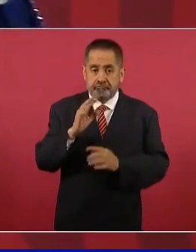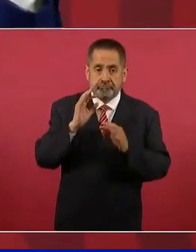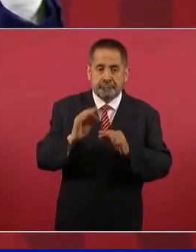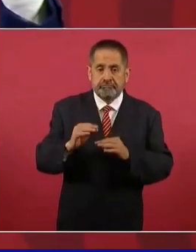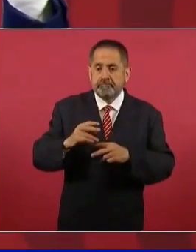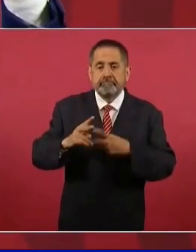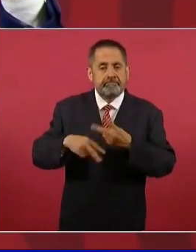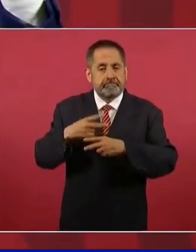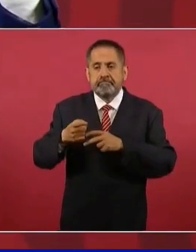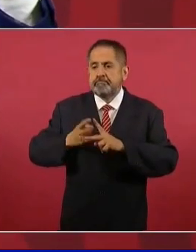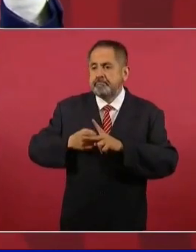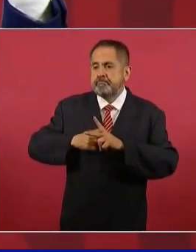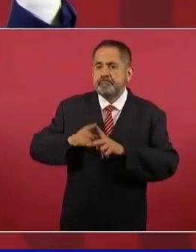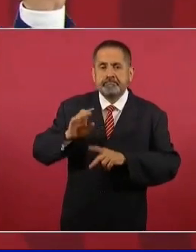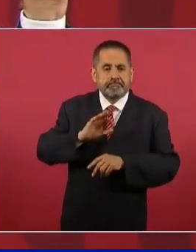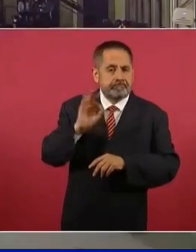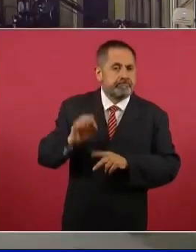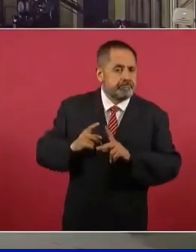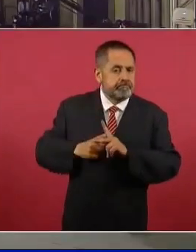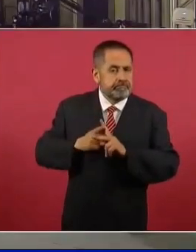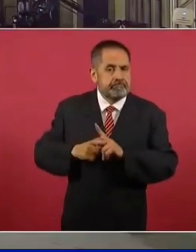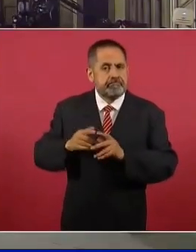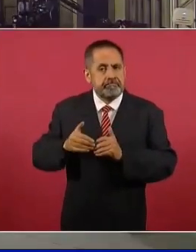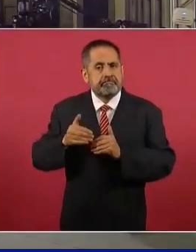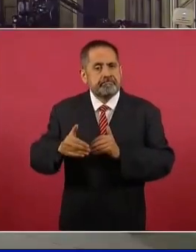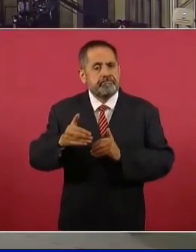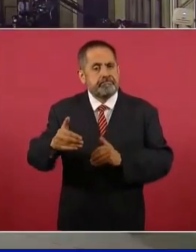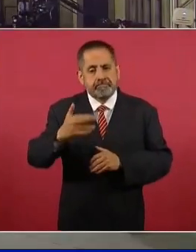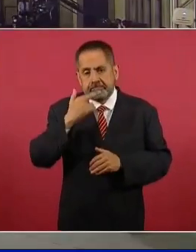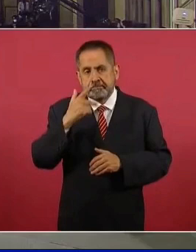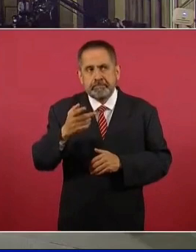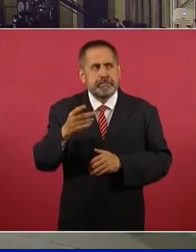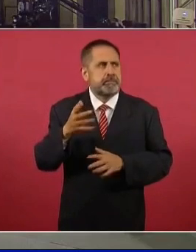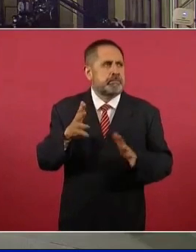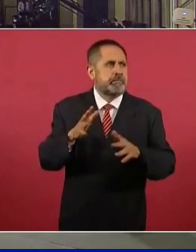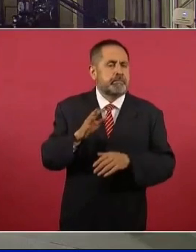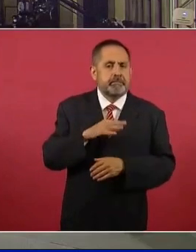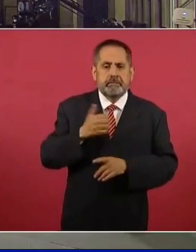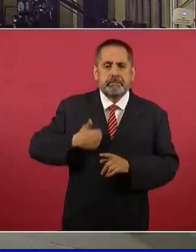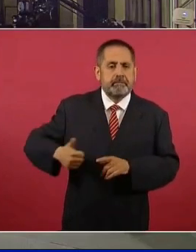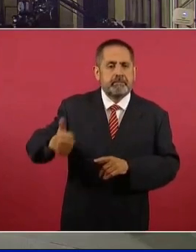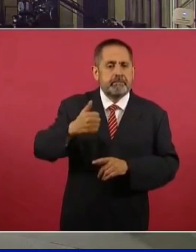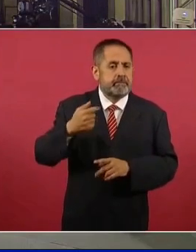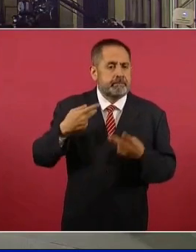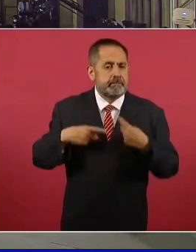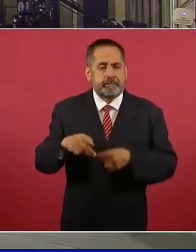del promedio de salario de 9,000